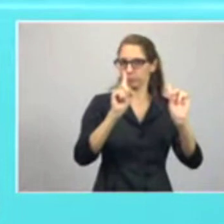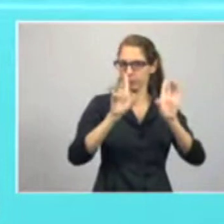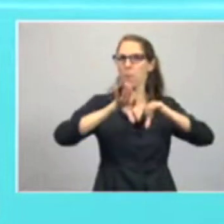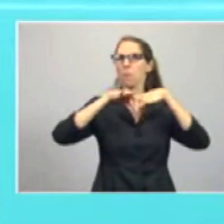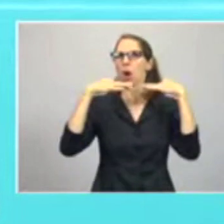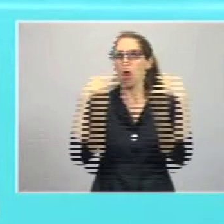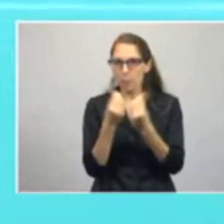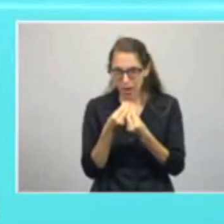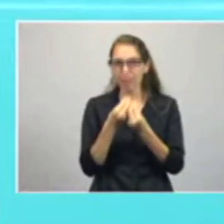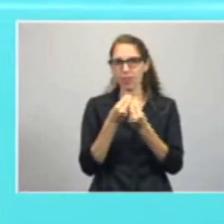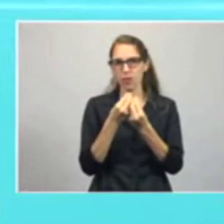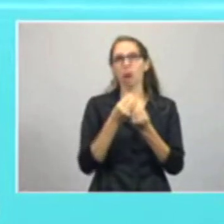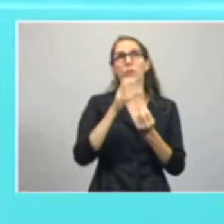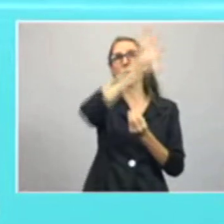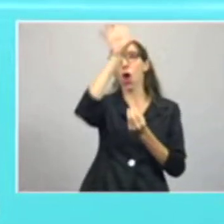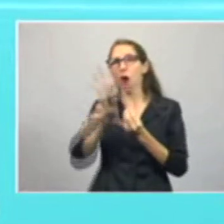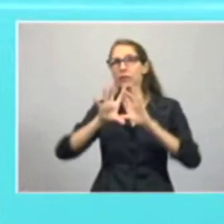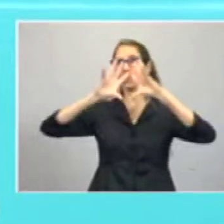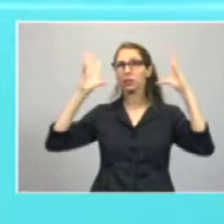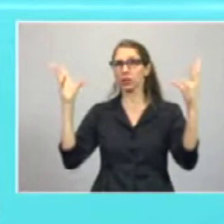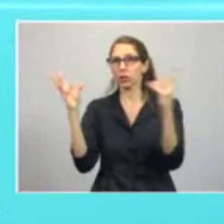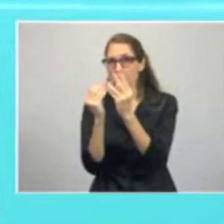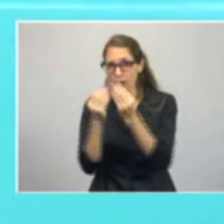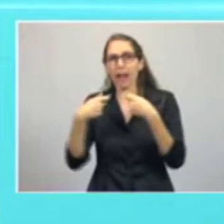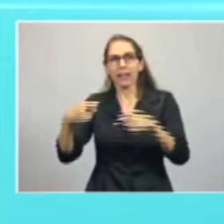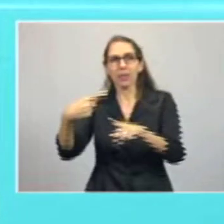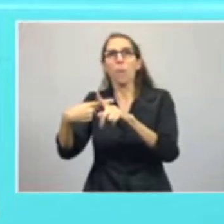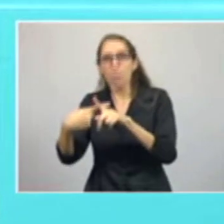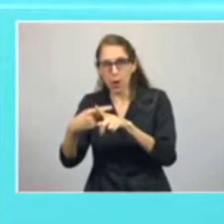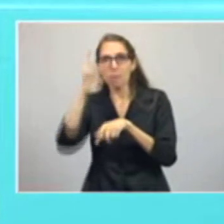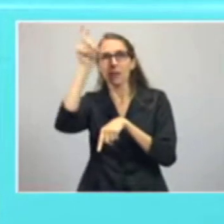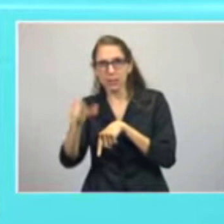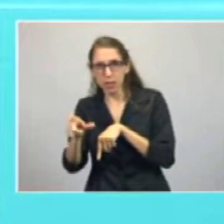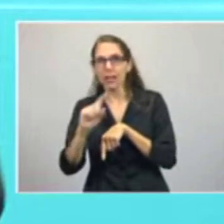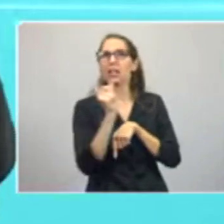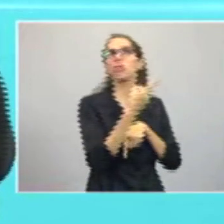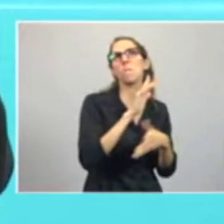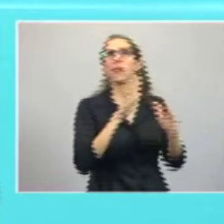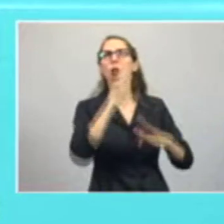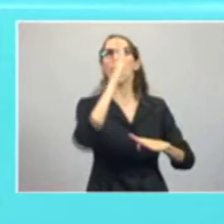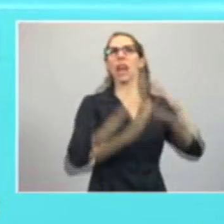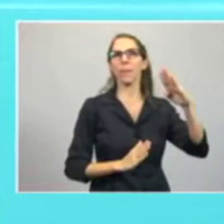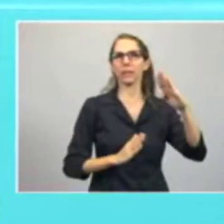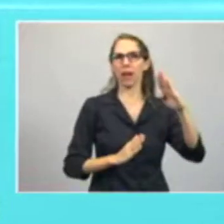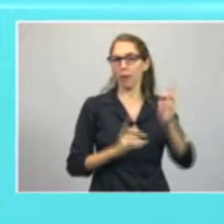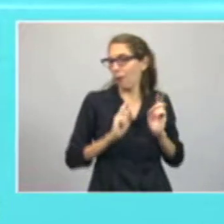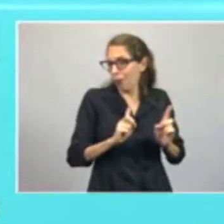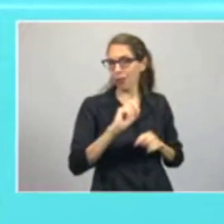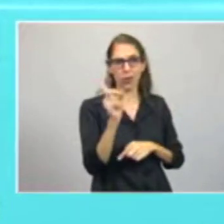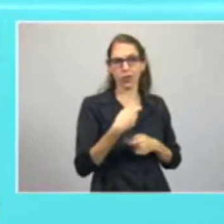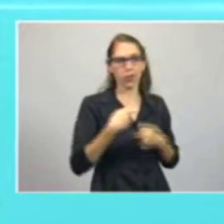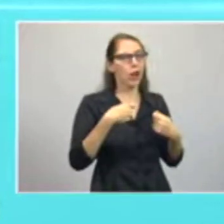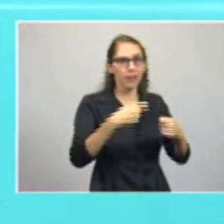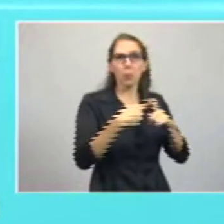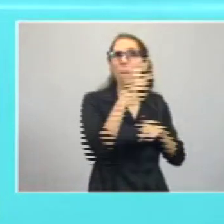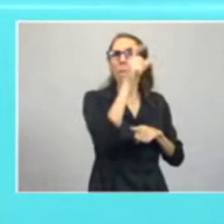gasto por habitante de todas las provincias argentinas, cerca de la mitad. y es la que menos gastó. Empezando por la